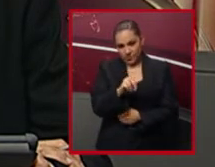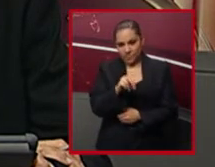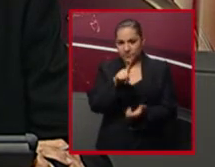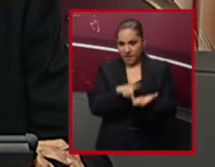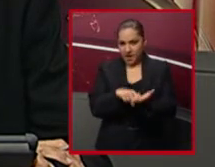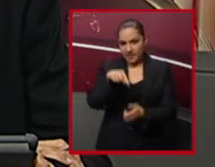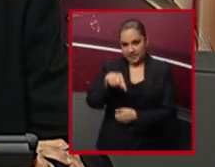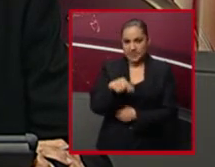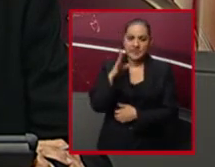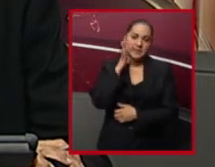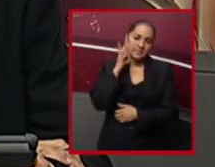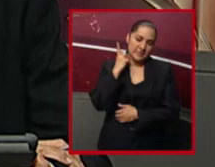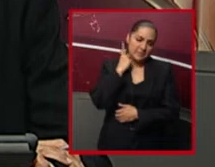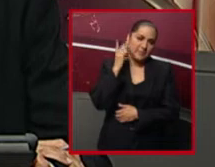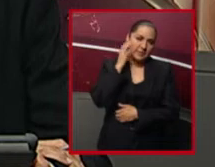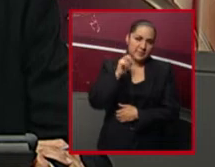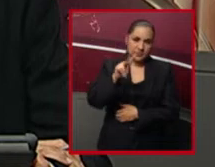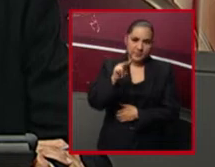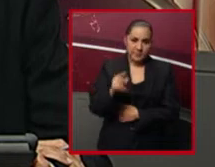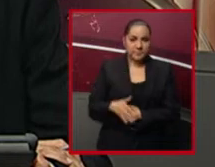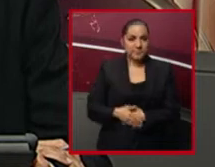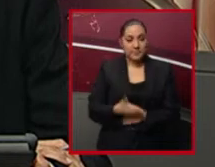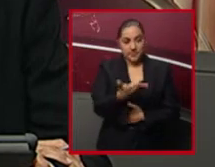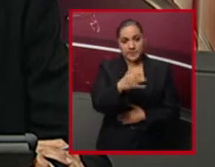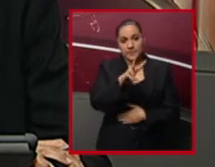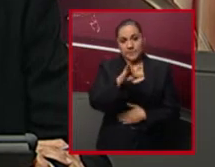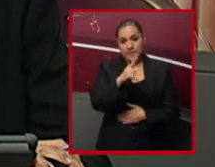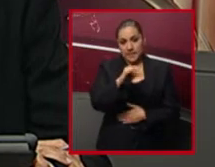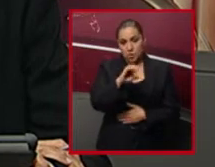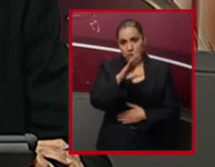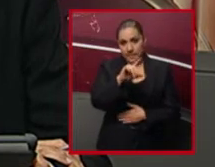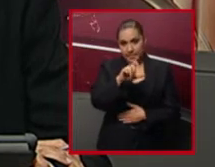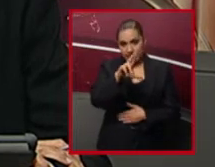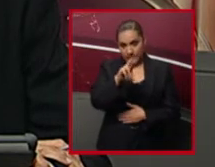informativo. Descansa en paz, Virgilio